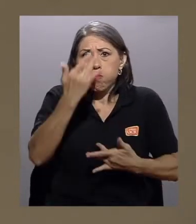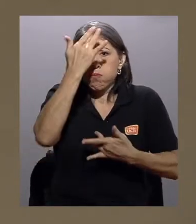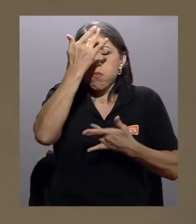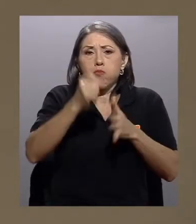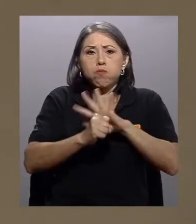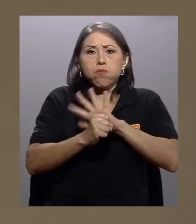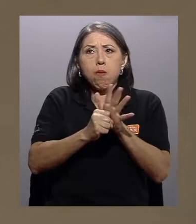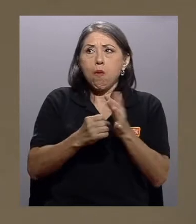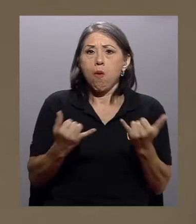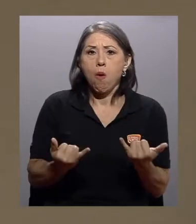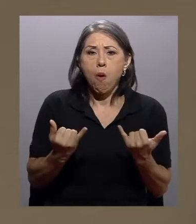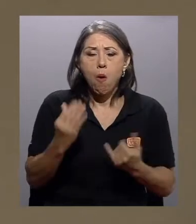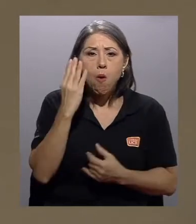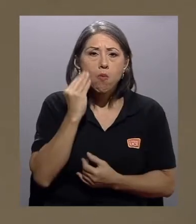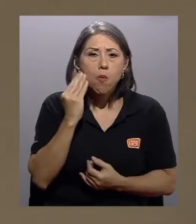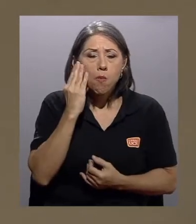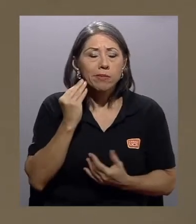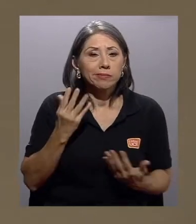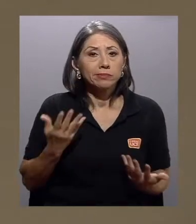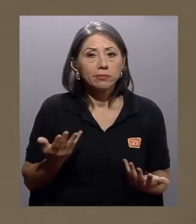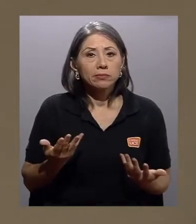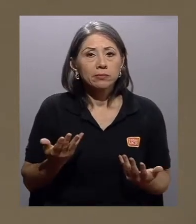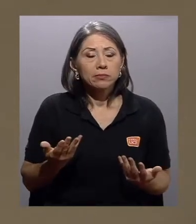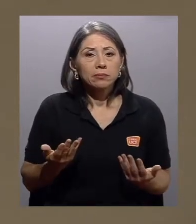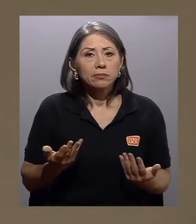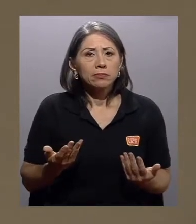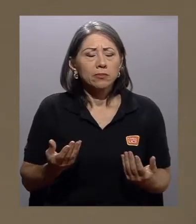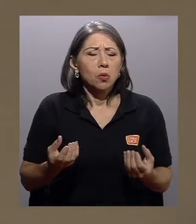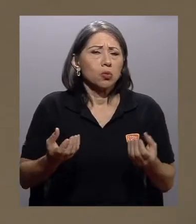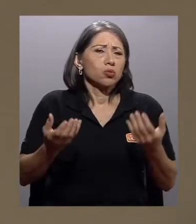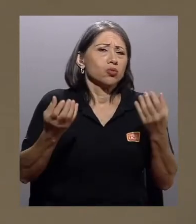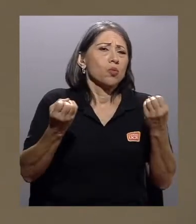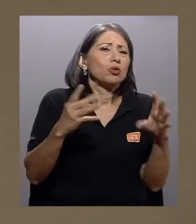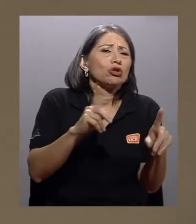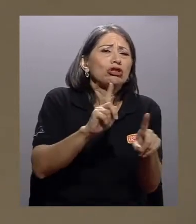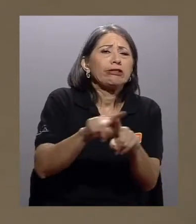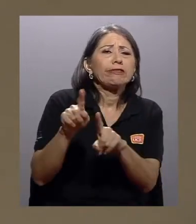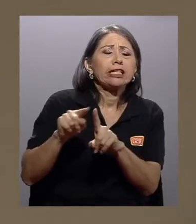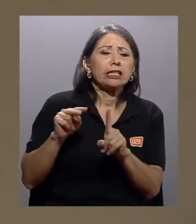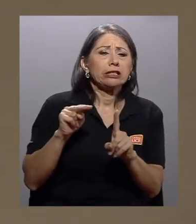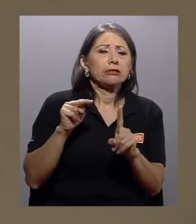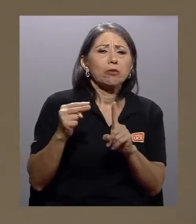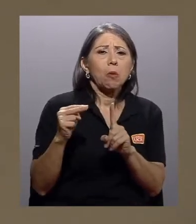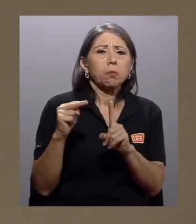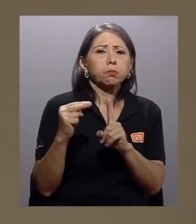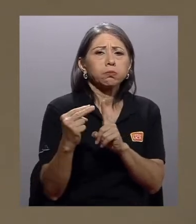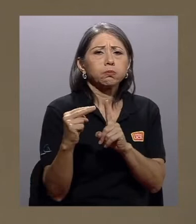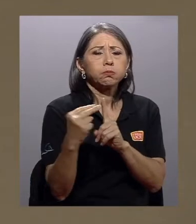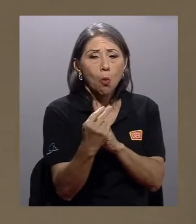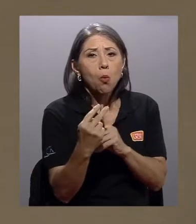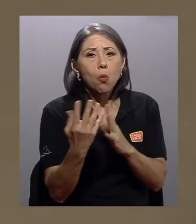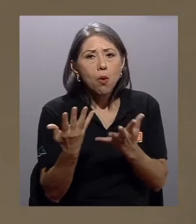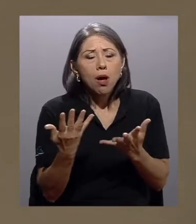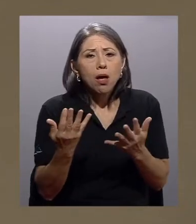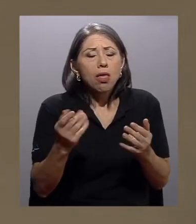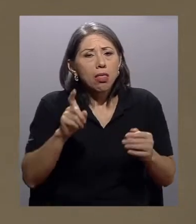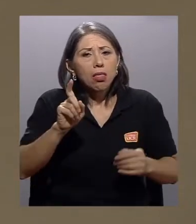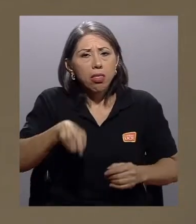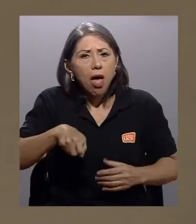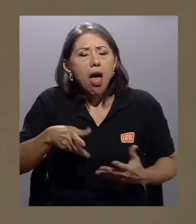la que estamos viviendo. Tenemos un montón de trincheras, por utilizar